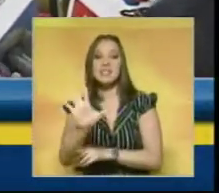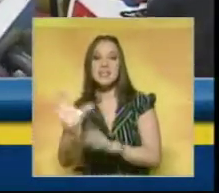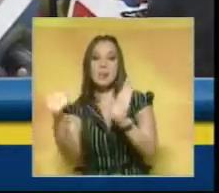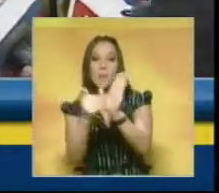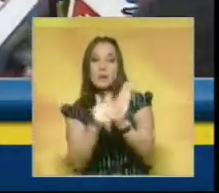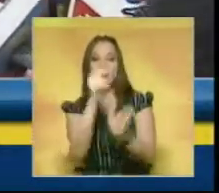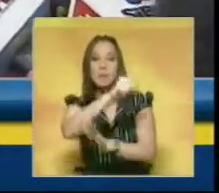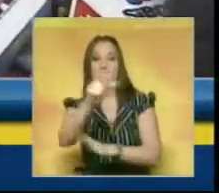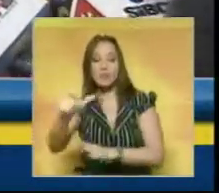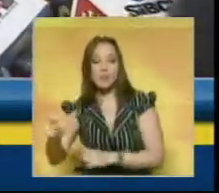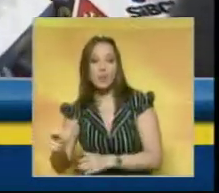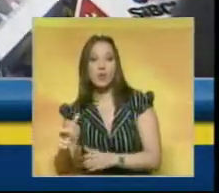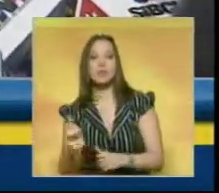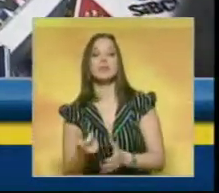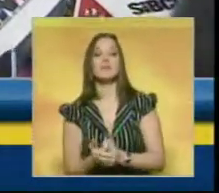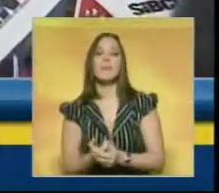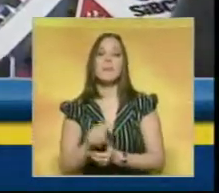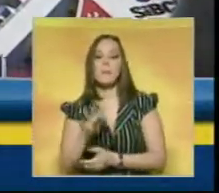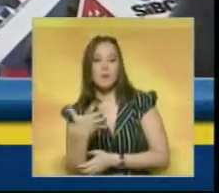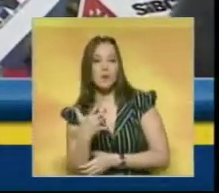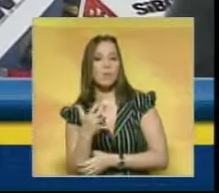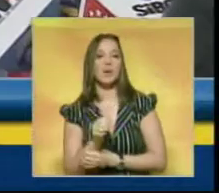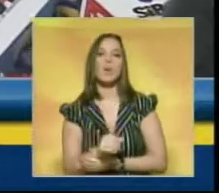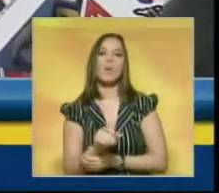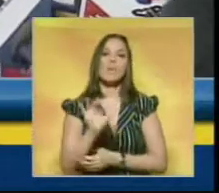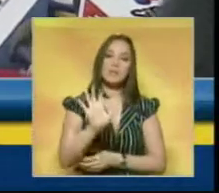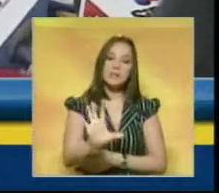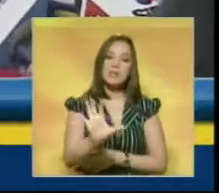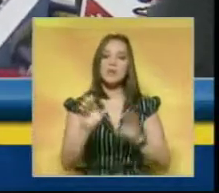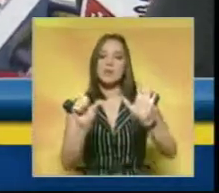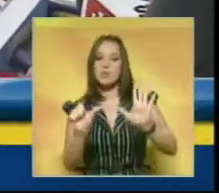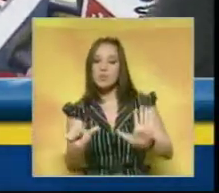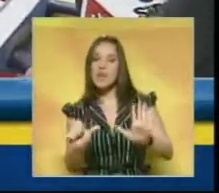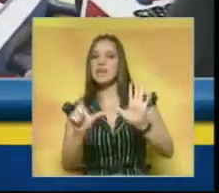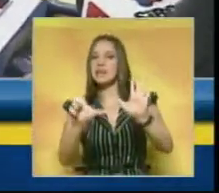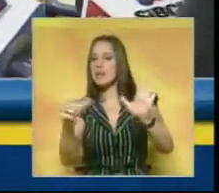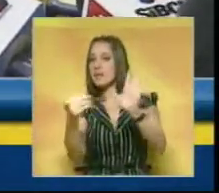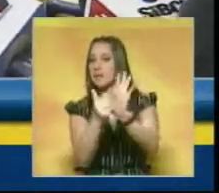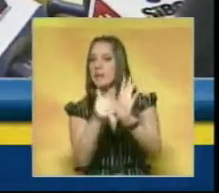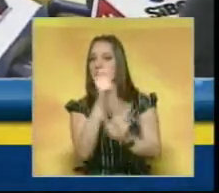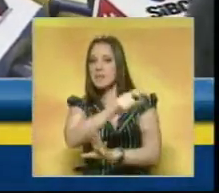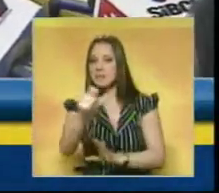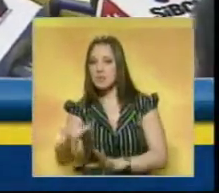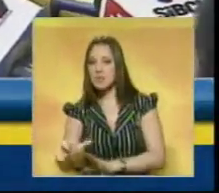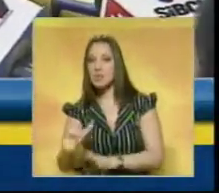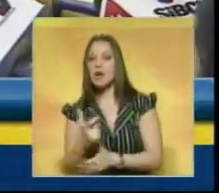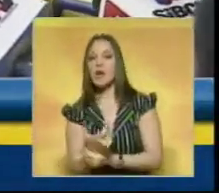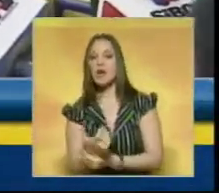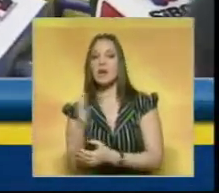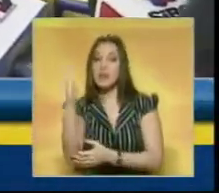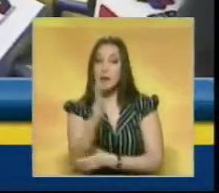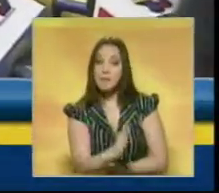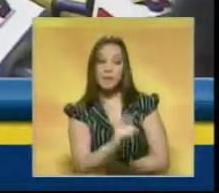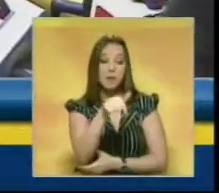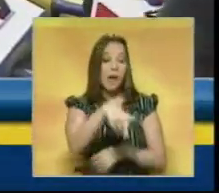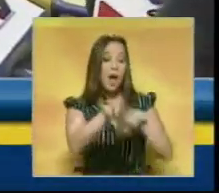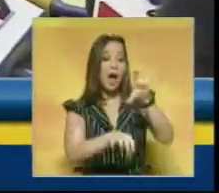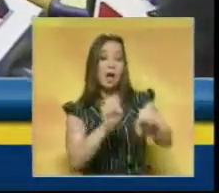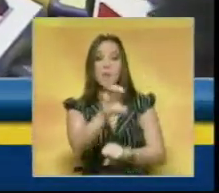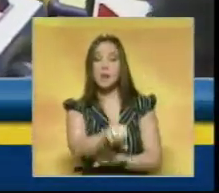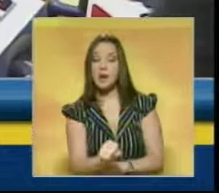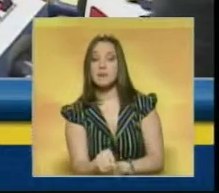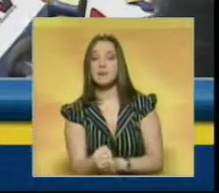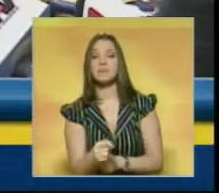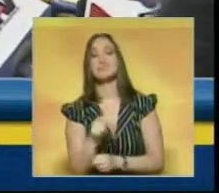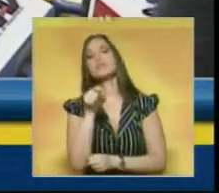35.000 personas. Es decir, el promedio entre 5, 6, 7.000 personas que han venido a adquirir su producto. De esta manera,